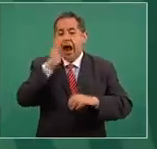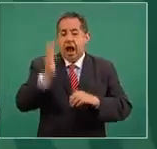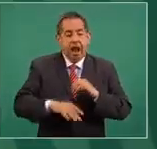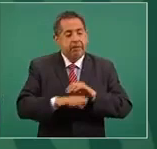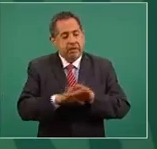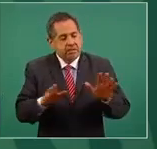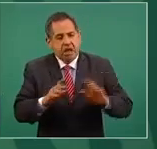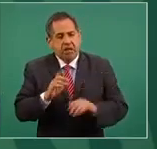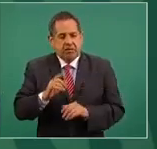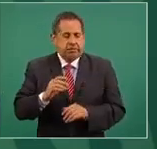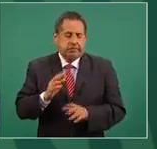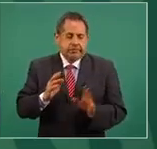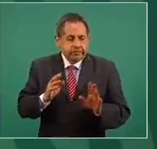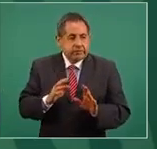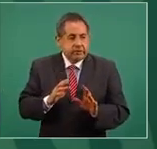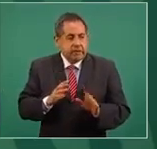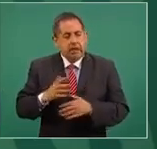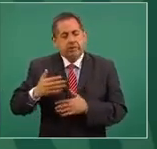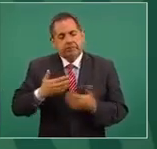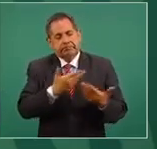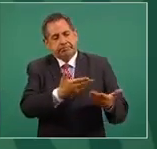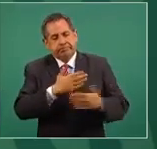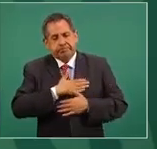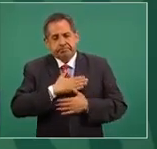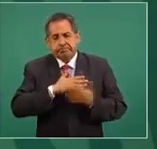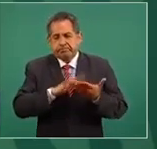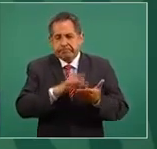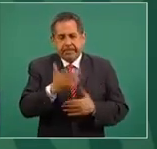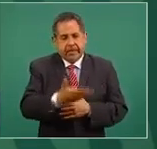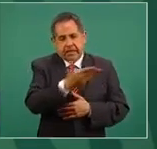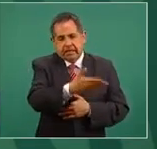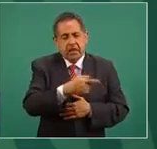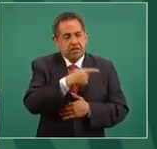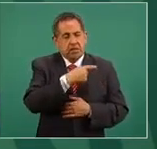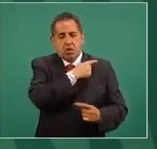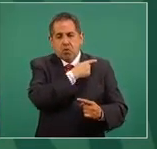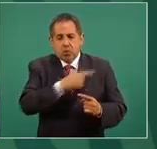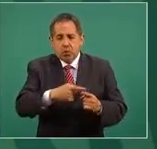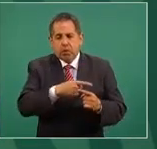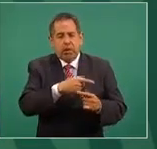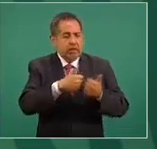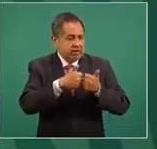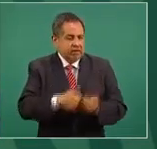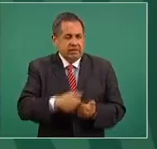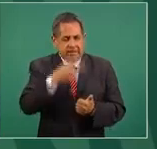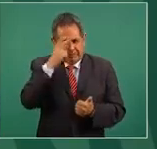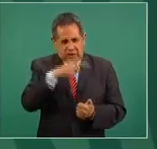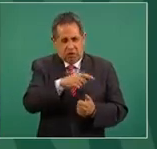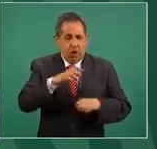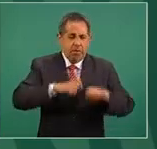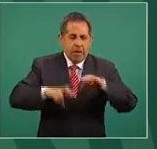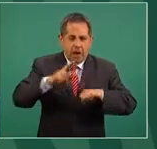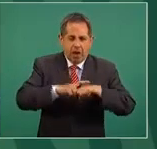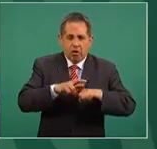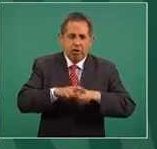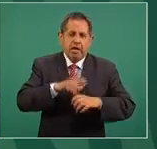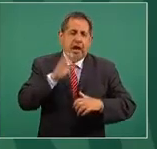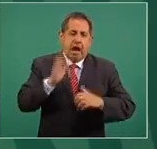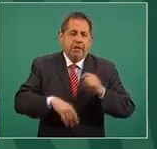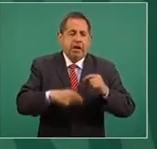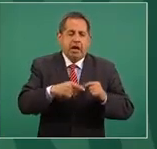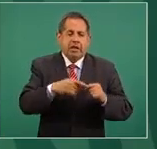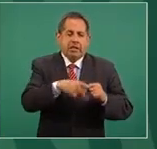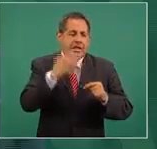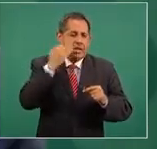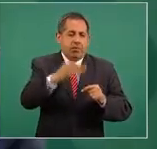agradecerle por su estancia, por haber actuado con respeto